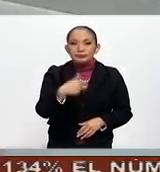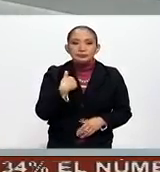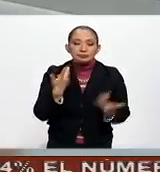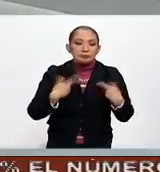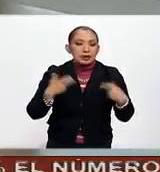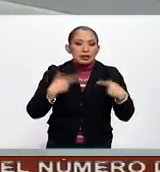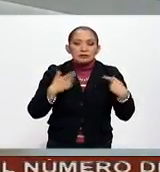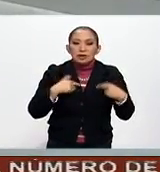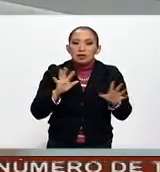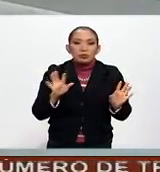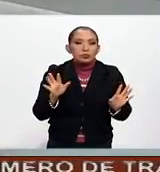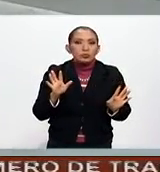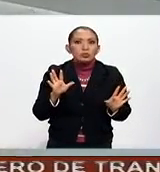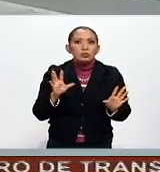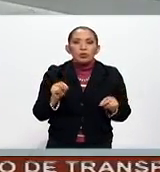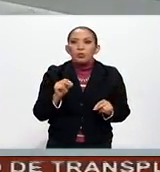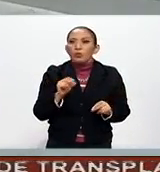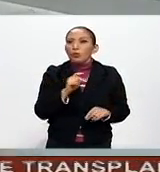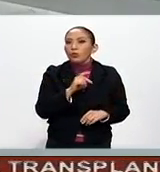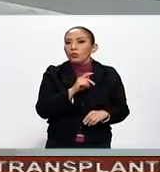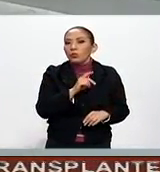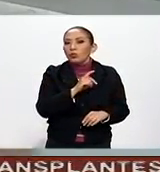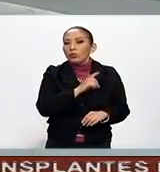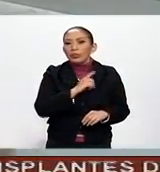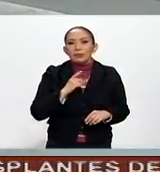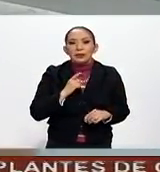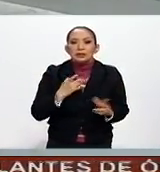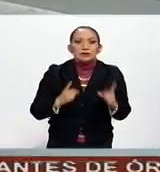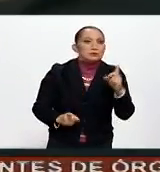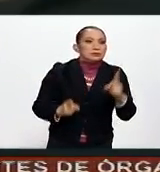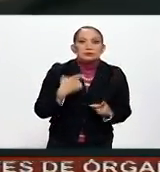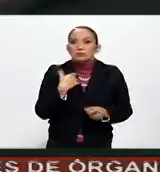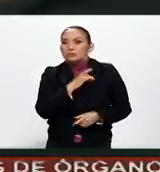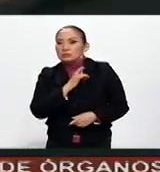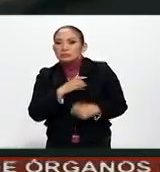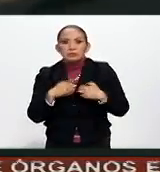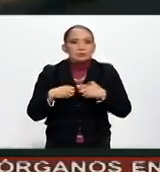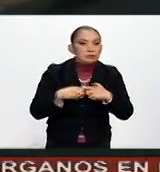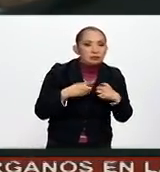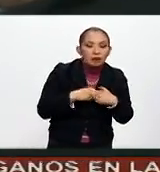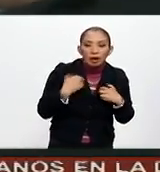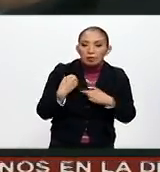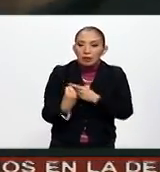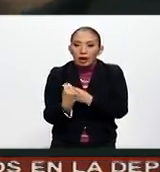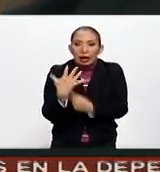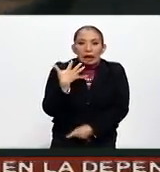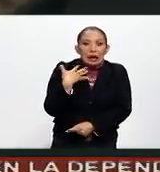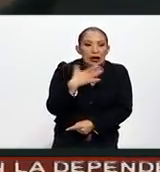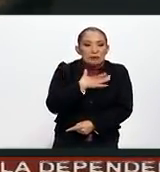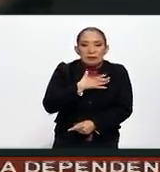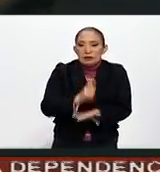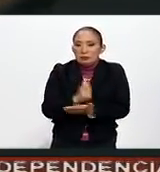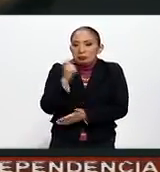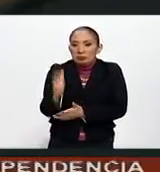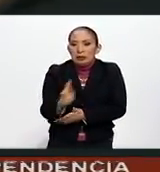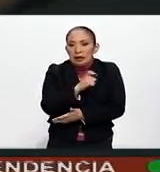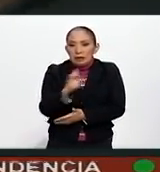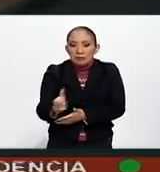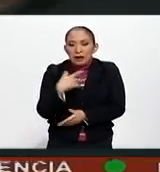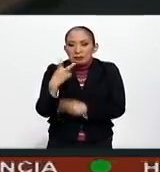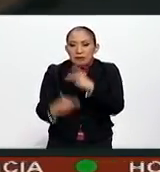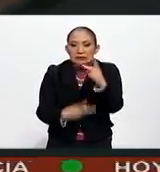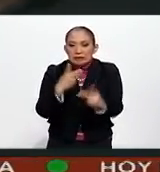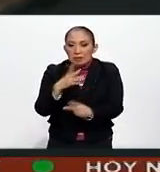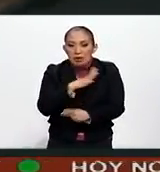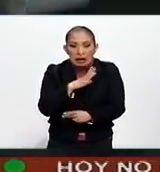gente no debe tener, pues no debe estar inquieta porque esto vaya a repercutir en los costos que paga por los créditos